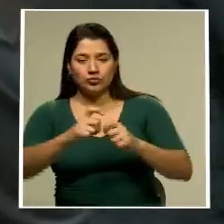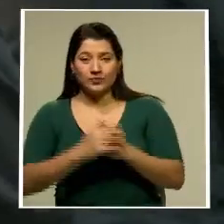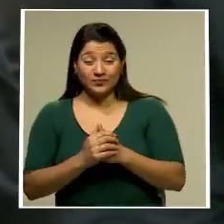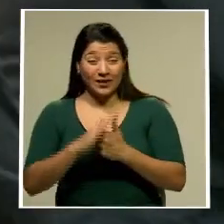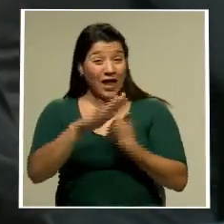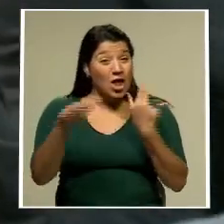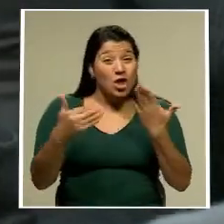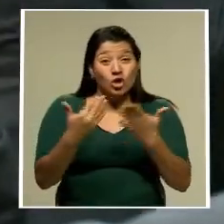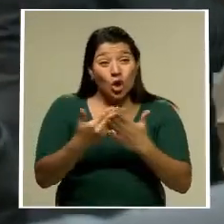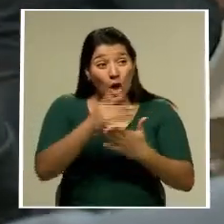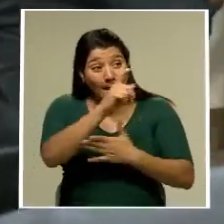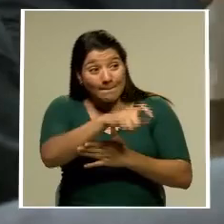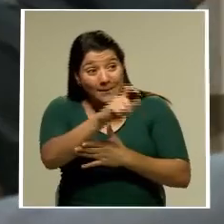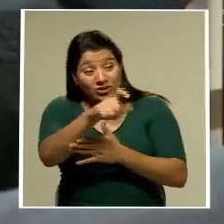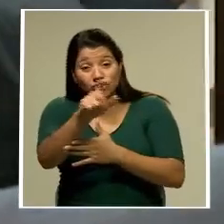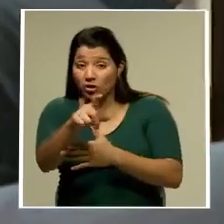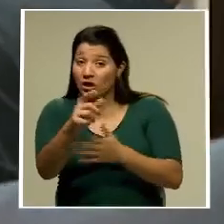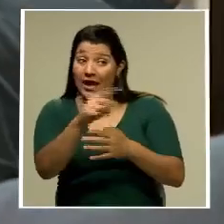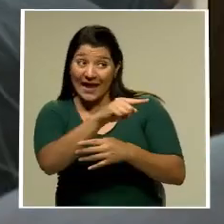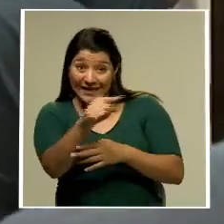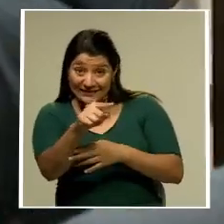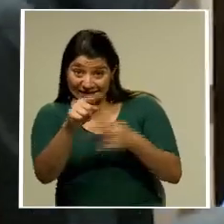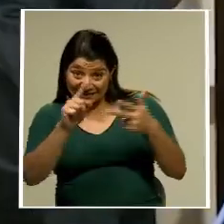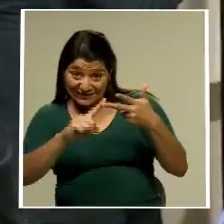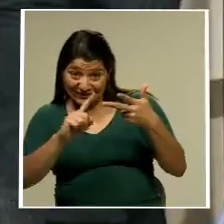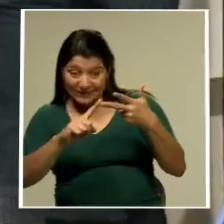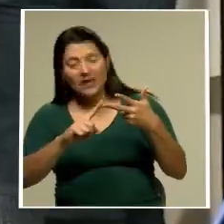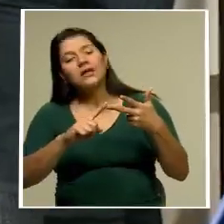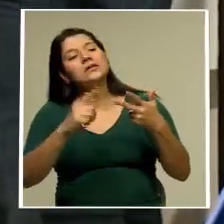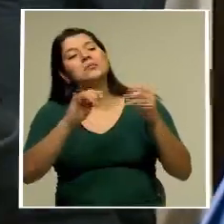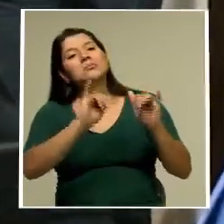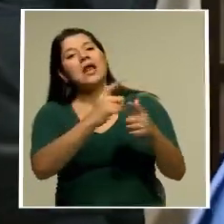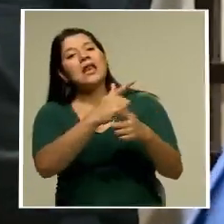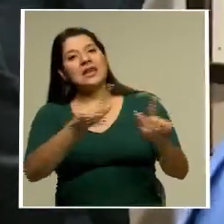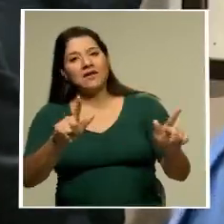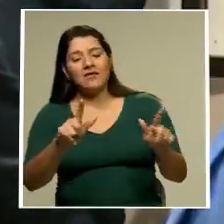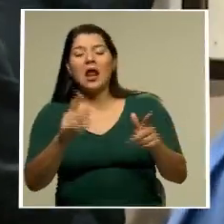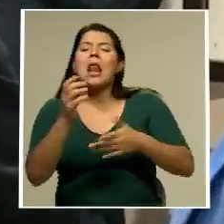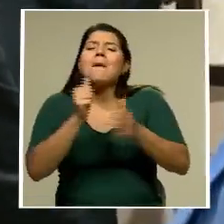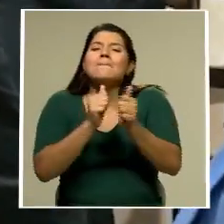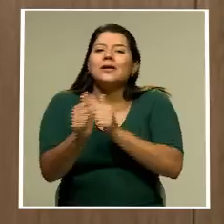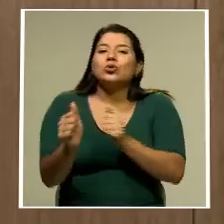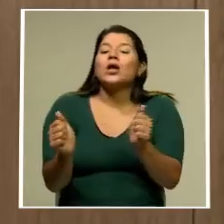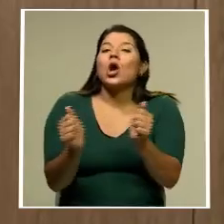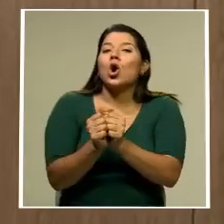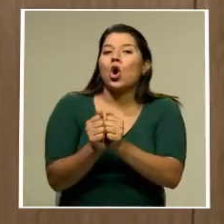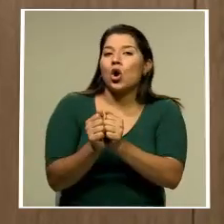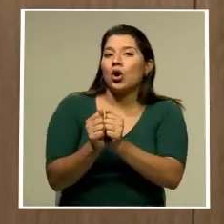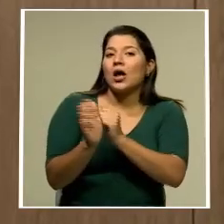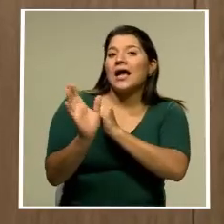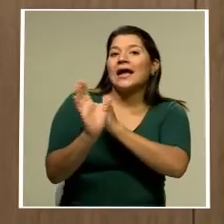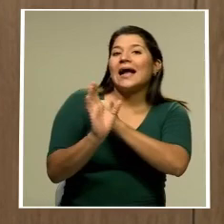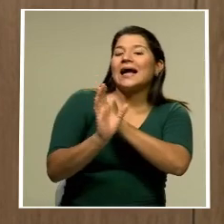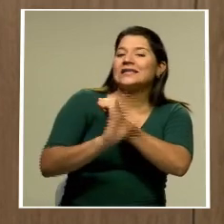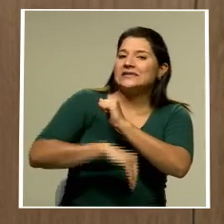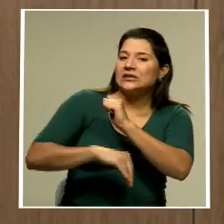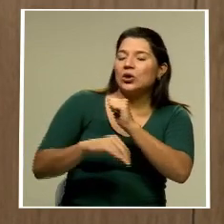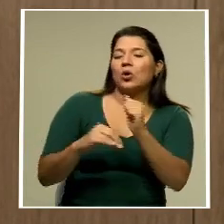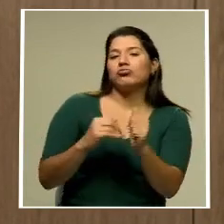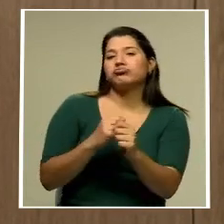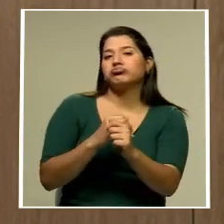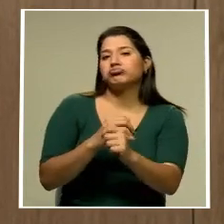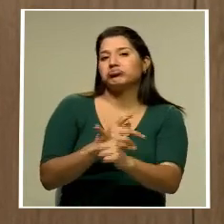en esta causa están en libertad, la mayoría con medidas alternas a la prisión preventiva. Bien, tal y como